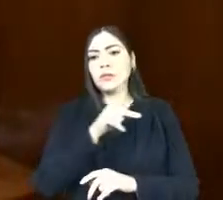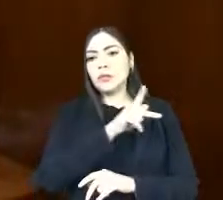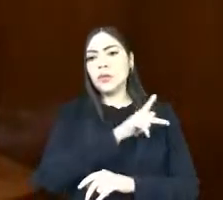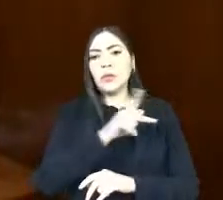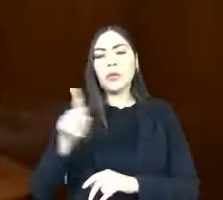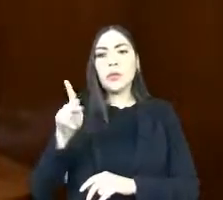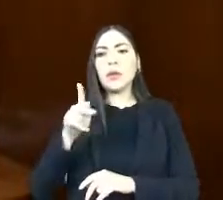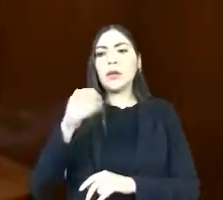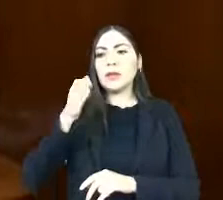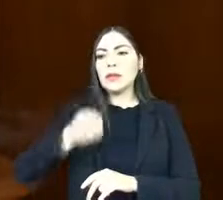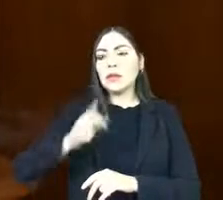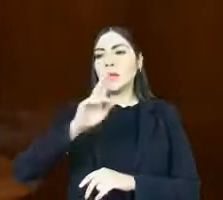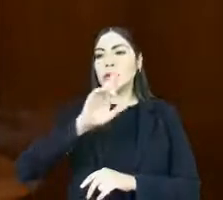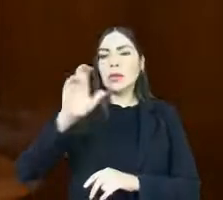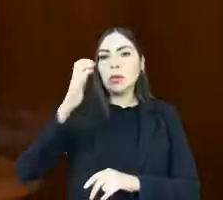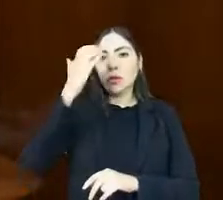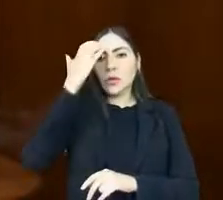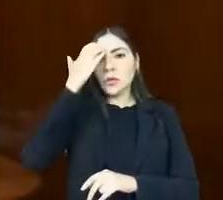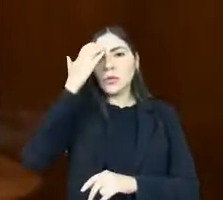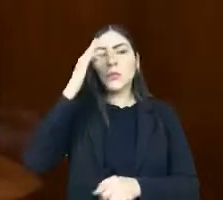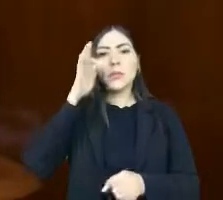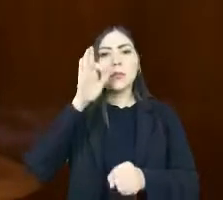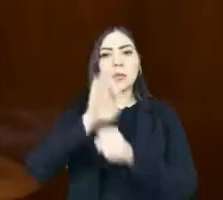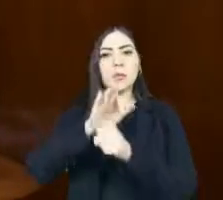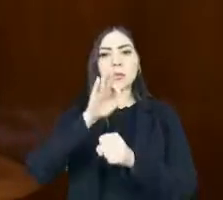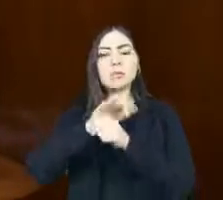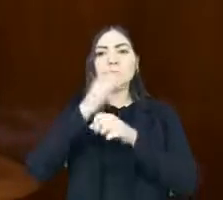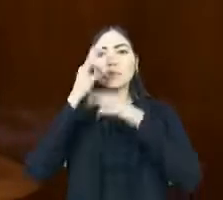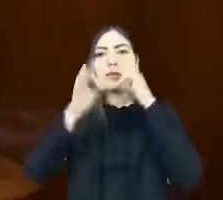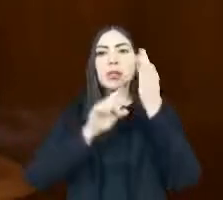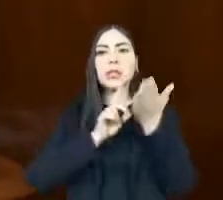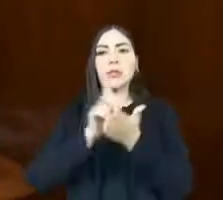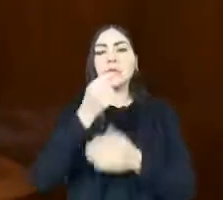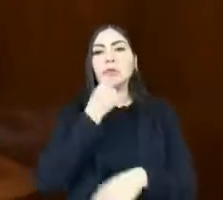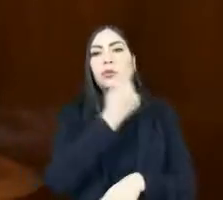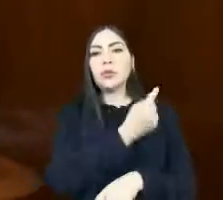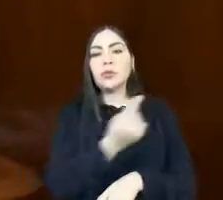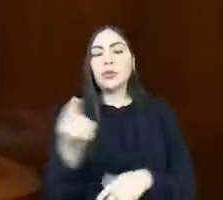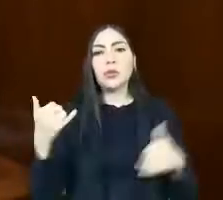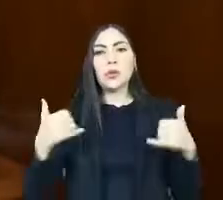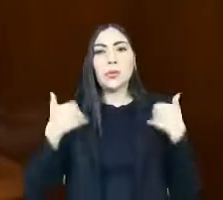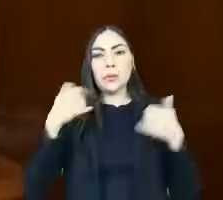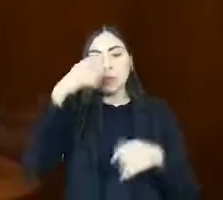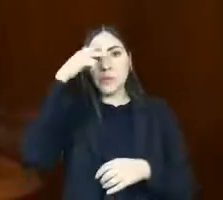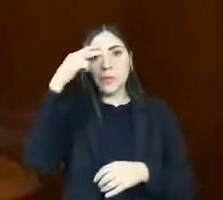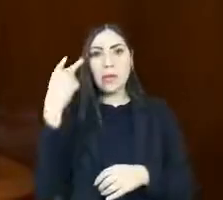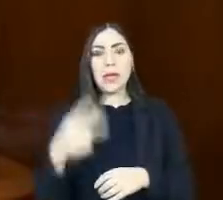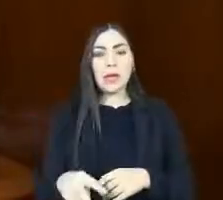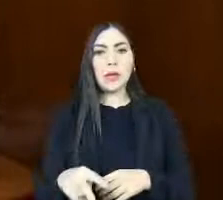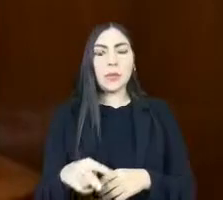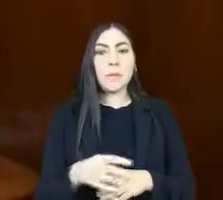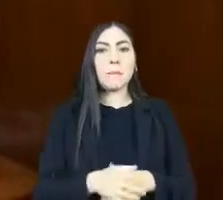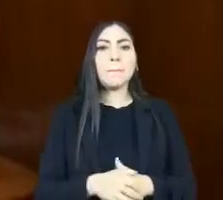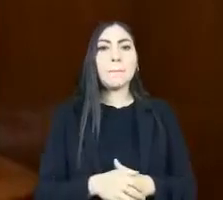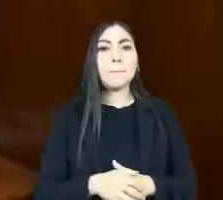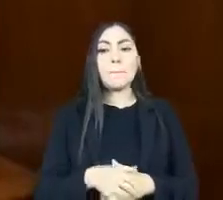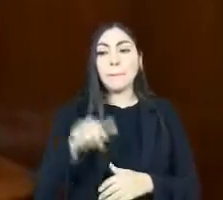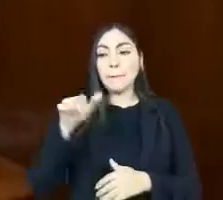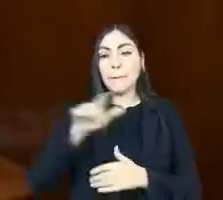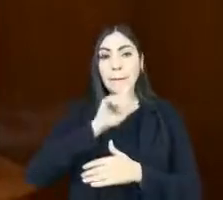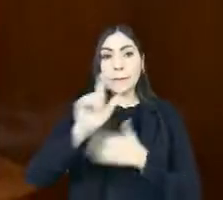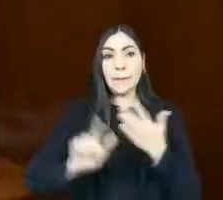proteger y promover los derechos de la niñez y la adolescencia en México ese ordenamiento legal